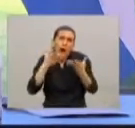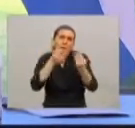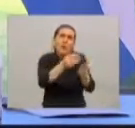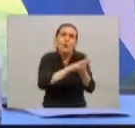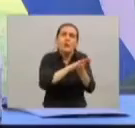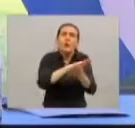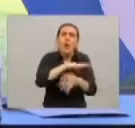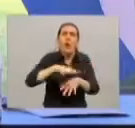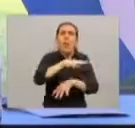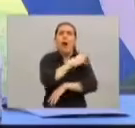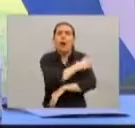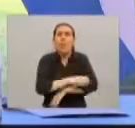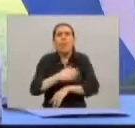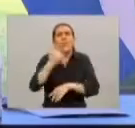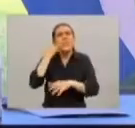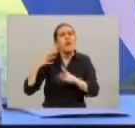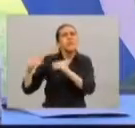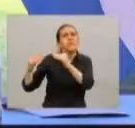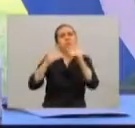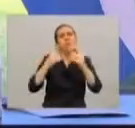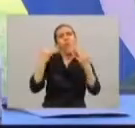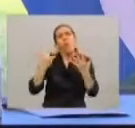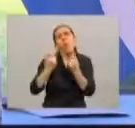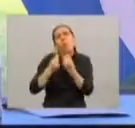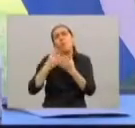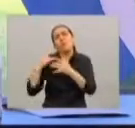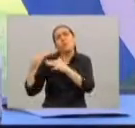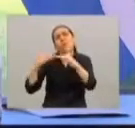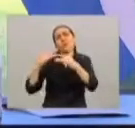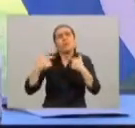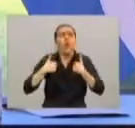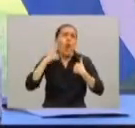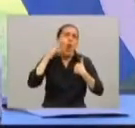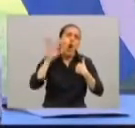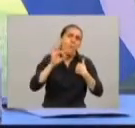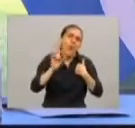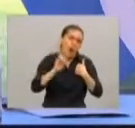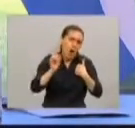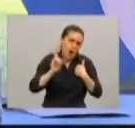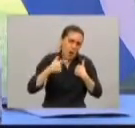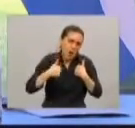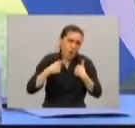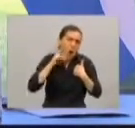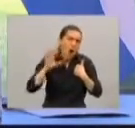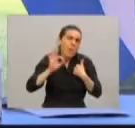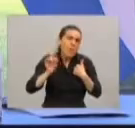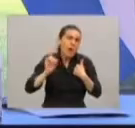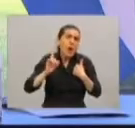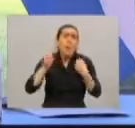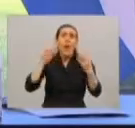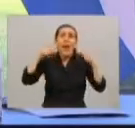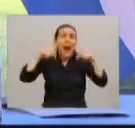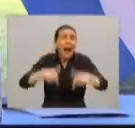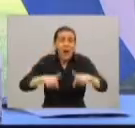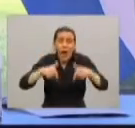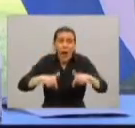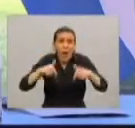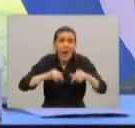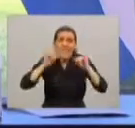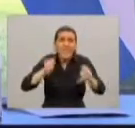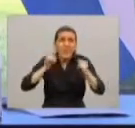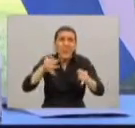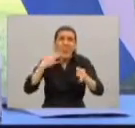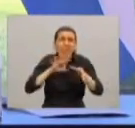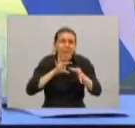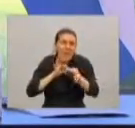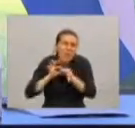conjunto, aunque haya diferencias en lo que va a ser una y otra jurisdicción. Es una situación excepcional, como